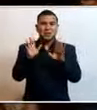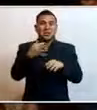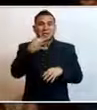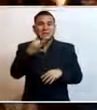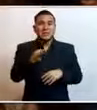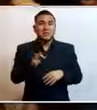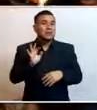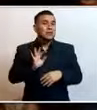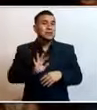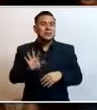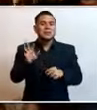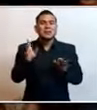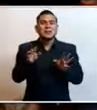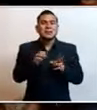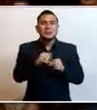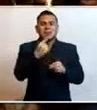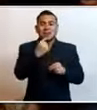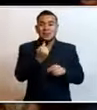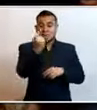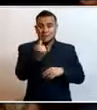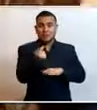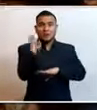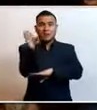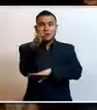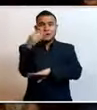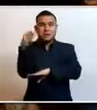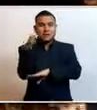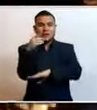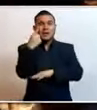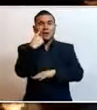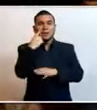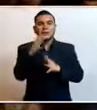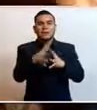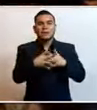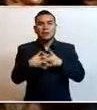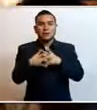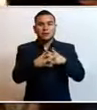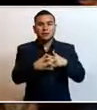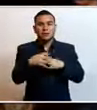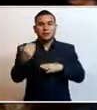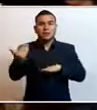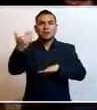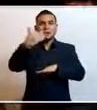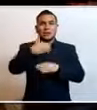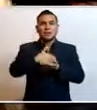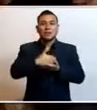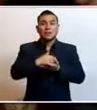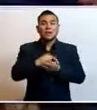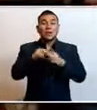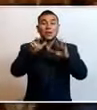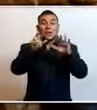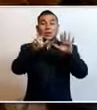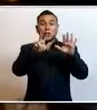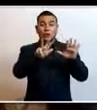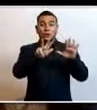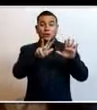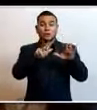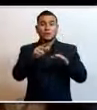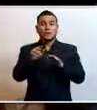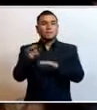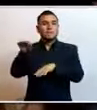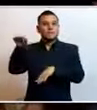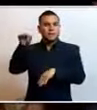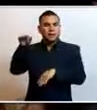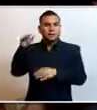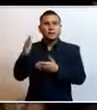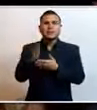hecho, tuve una reunión con el embajador de Estados Unidos en Estados Unidos y vinimos el 8 de marzo. Desde el 8 de marzo a la fecha